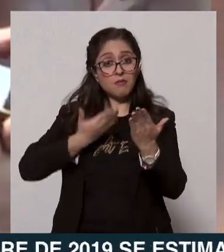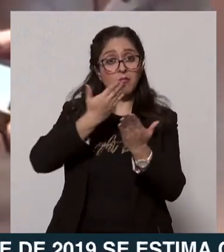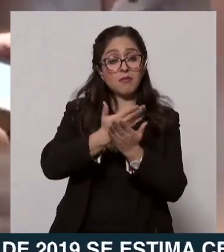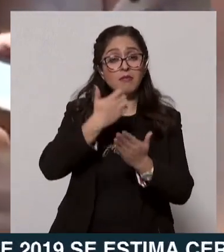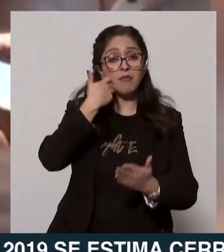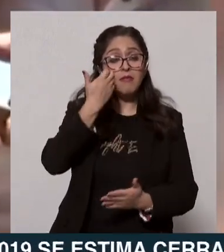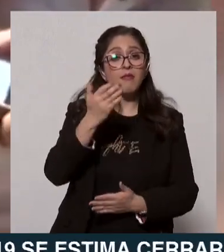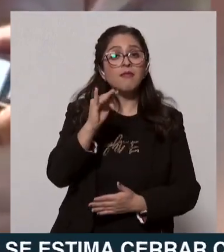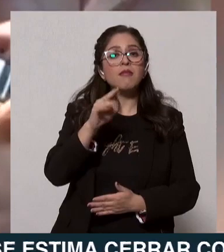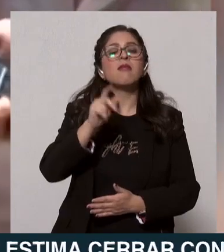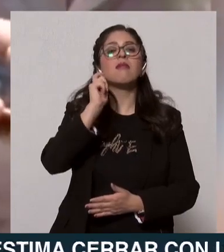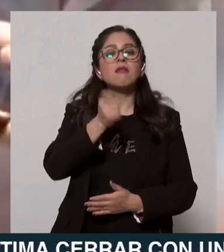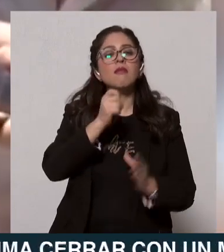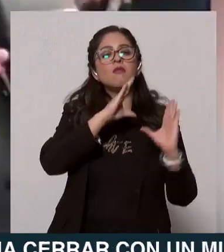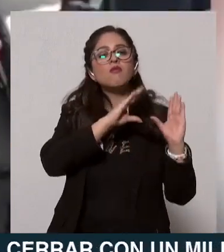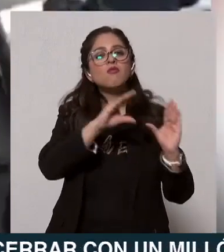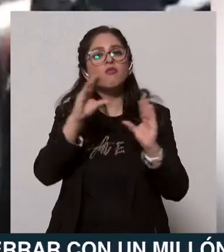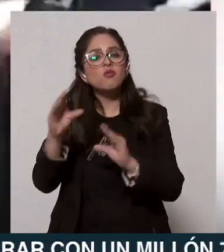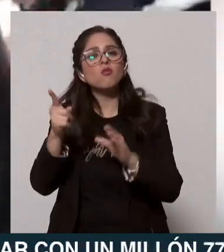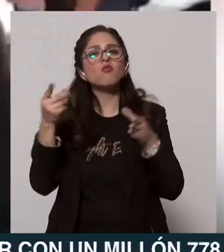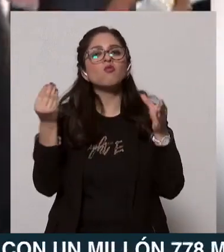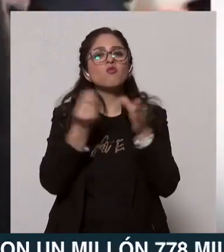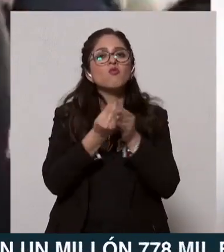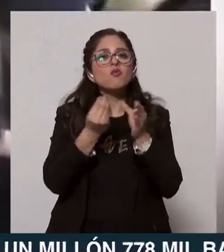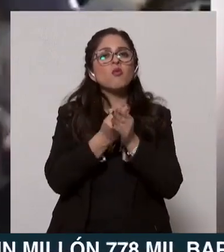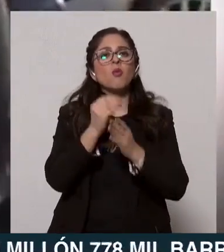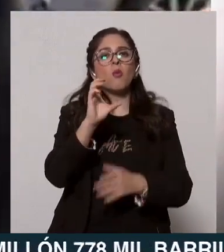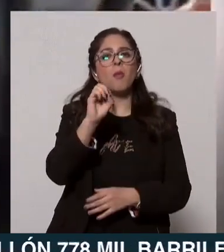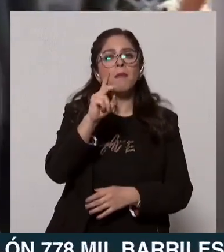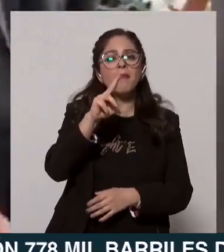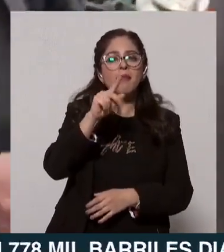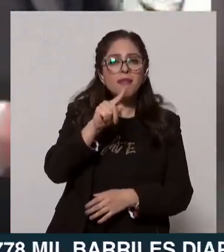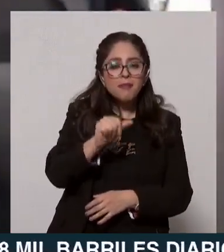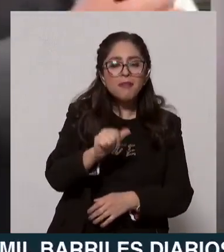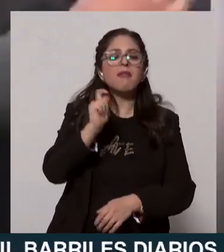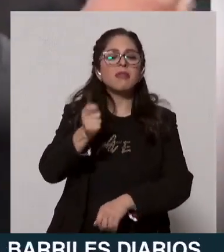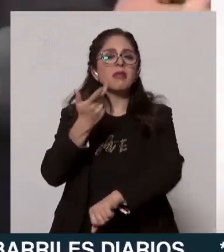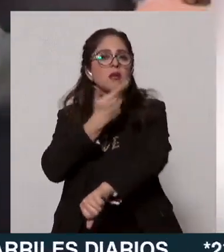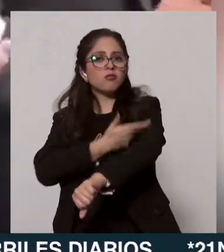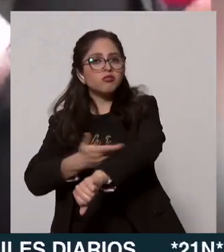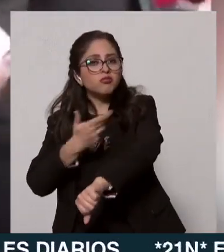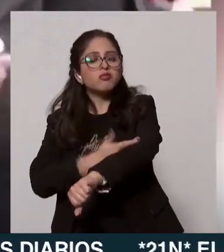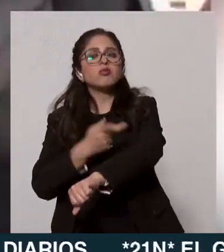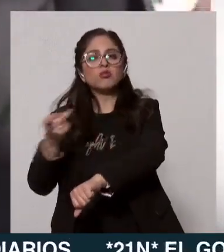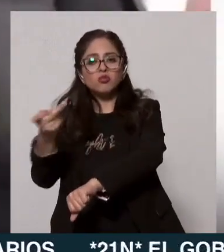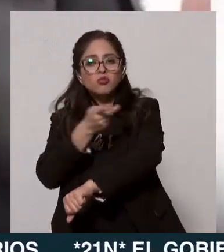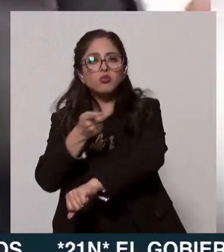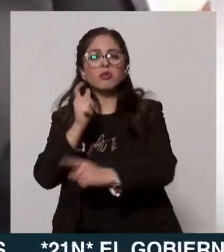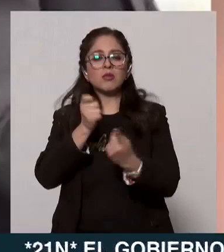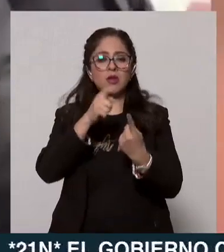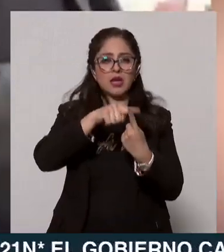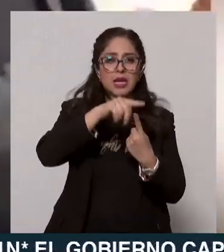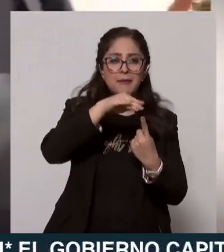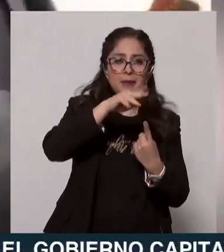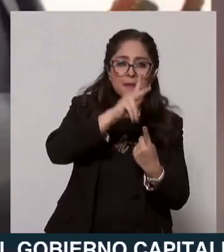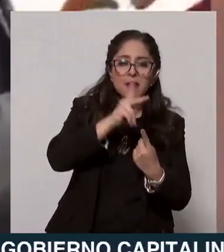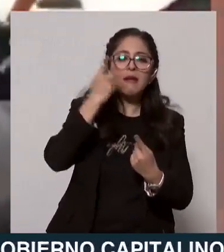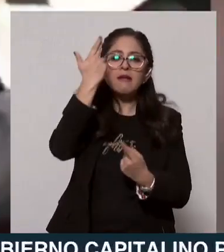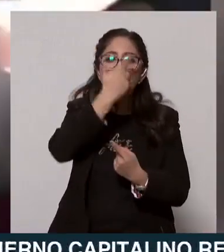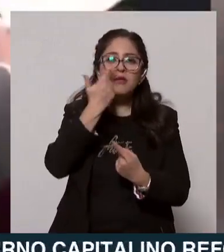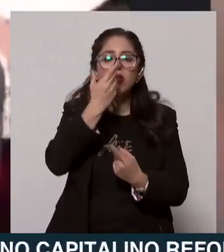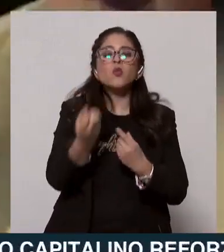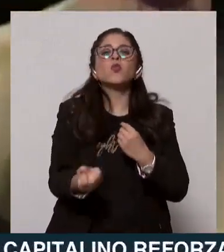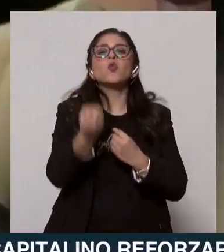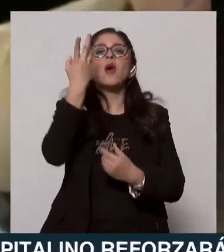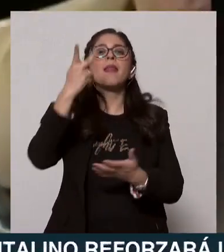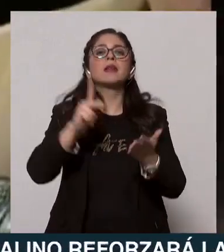una capacitación operativa y de seguimiento, es decir, un acompañamiento que se hace al MP del día a día, a ver cuántas carpetas